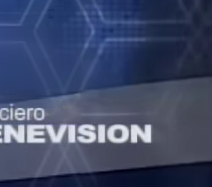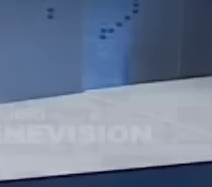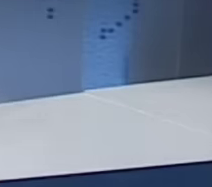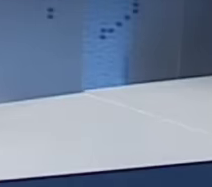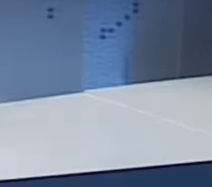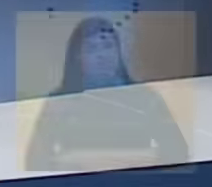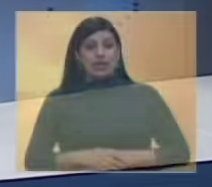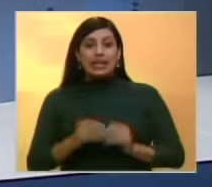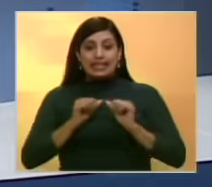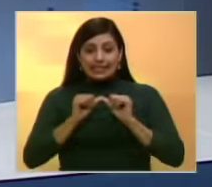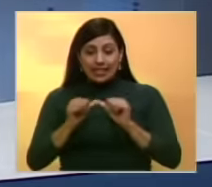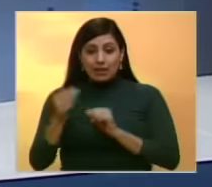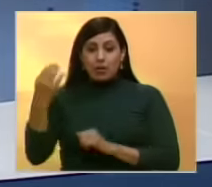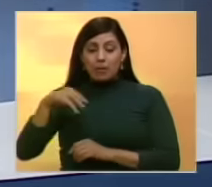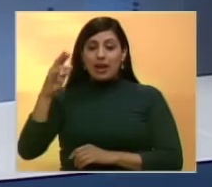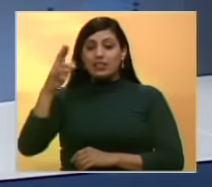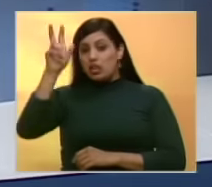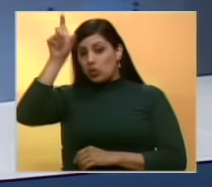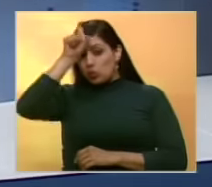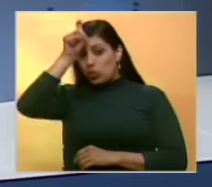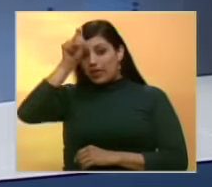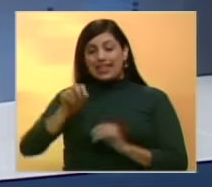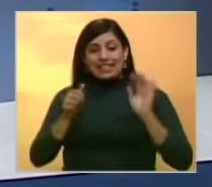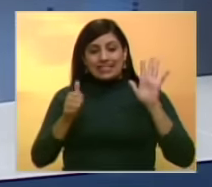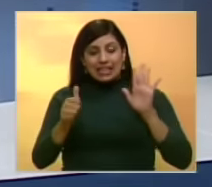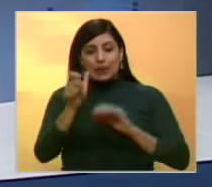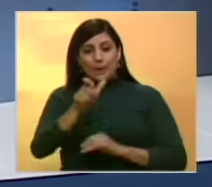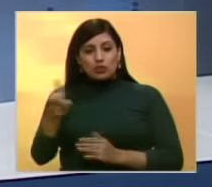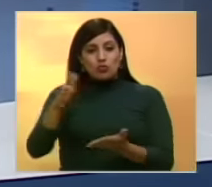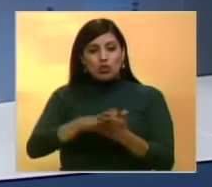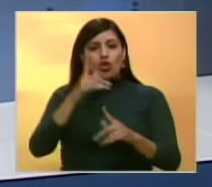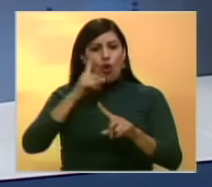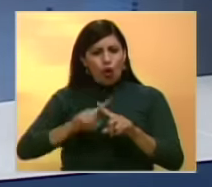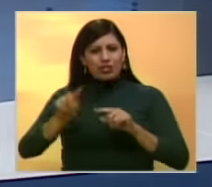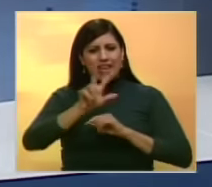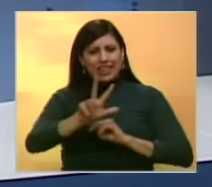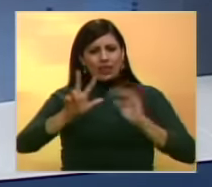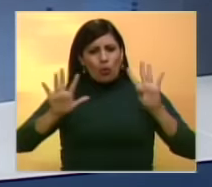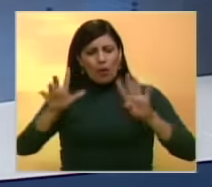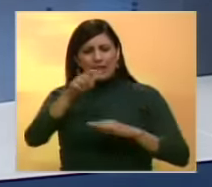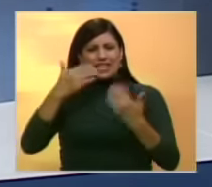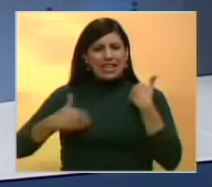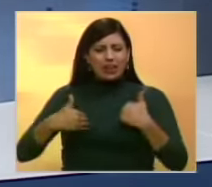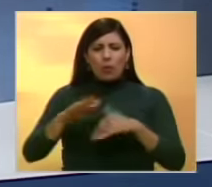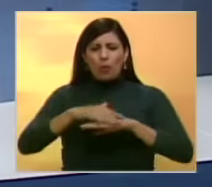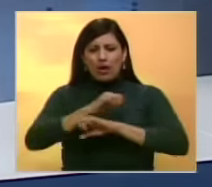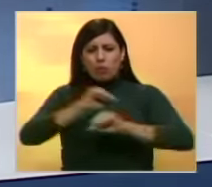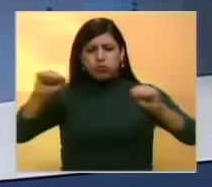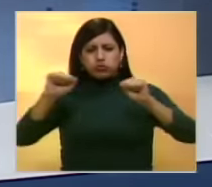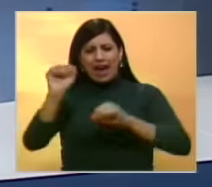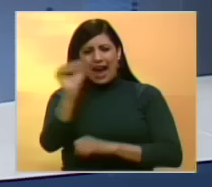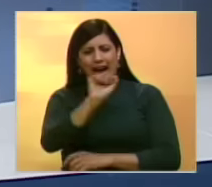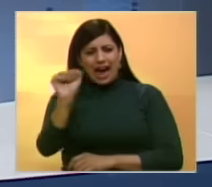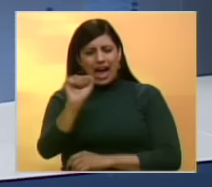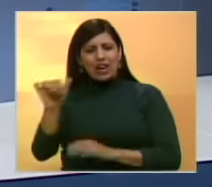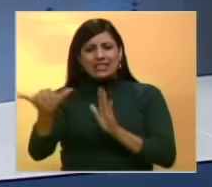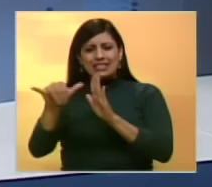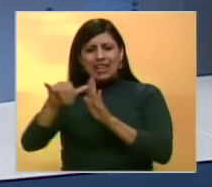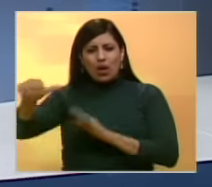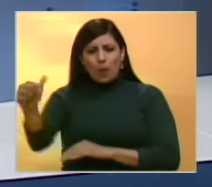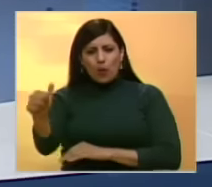pausa continuamos en Turquía seis personas murieron y otras 39 resultaron heridas en un atentado con un carro bomba contra una comisaría de policía